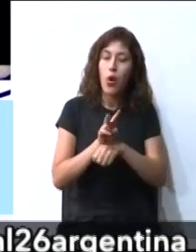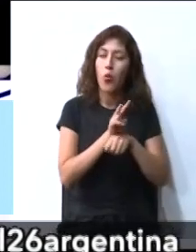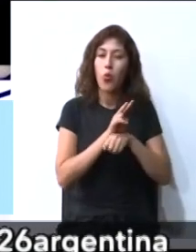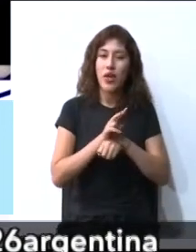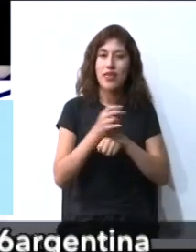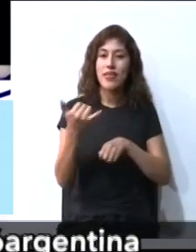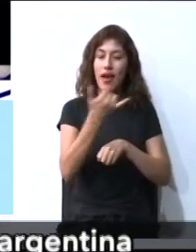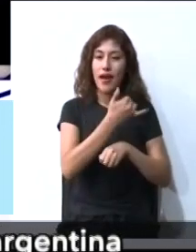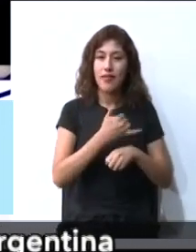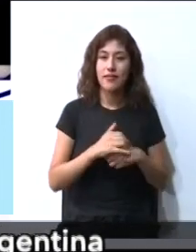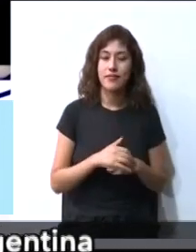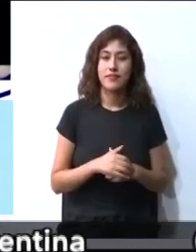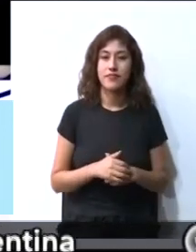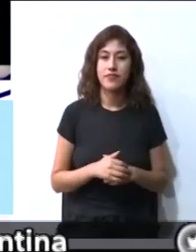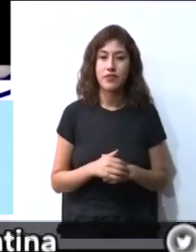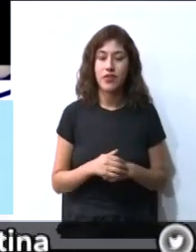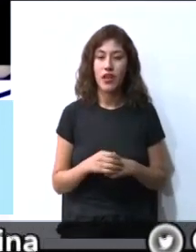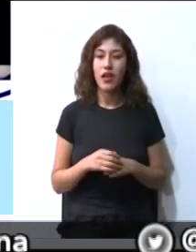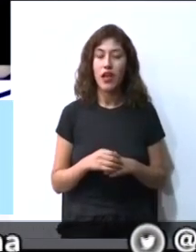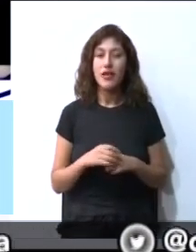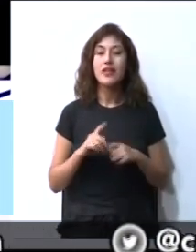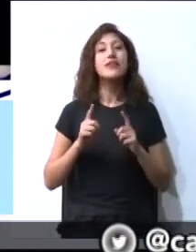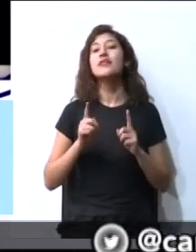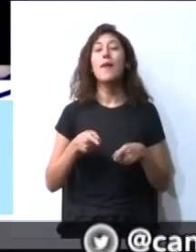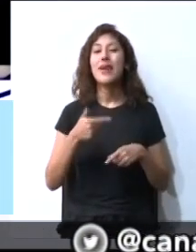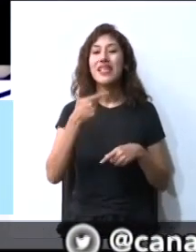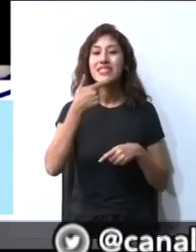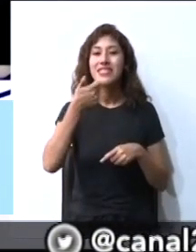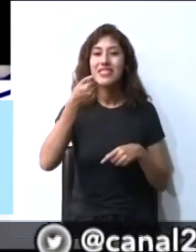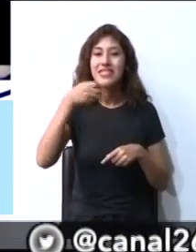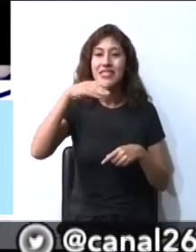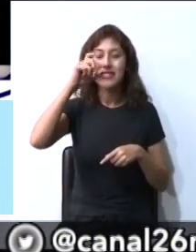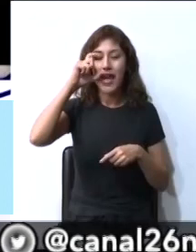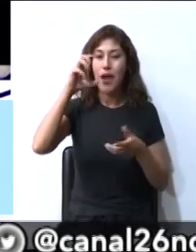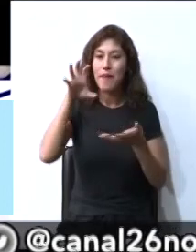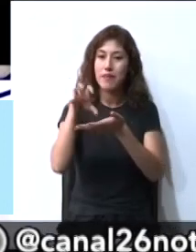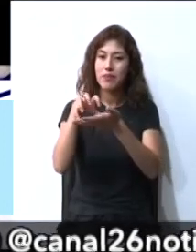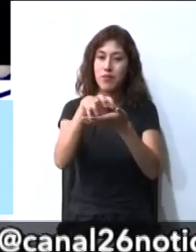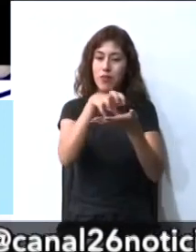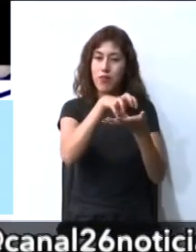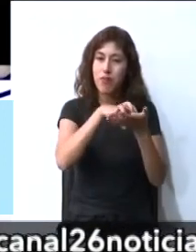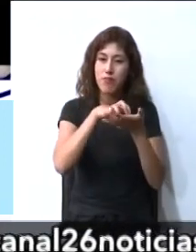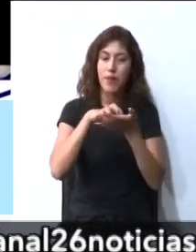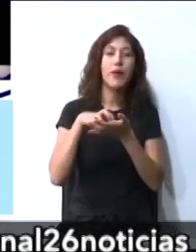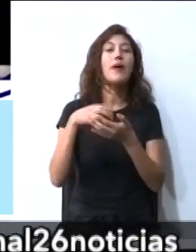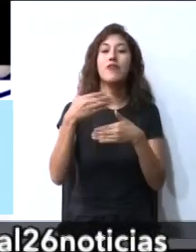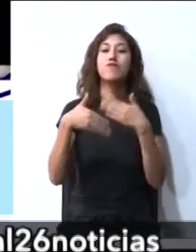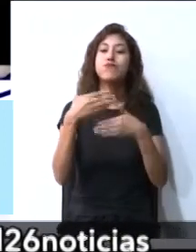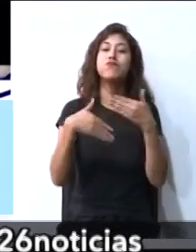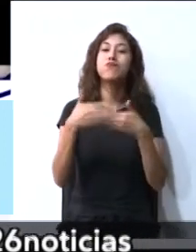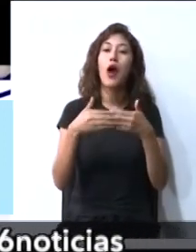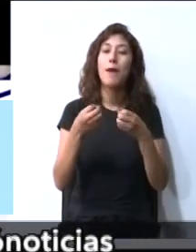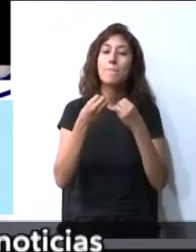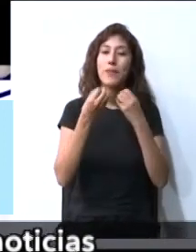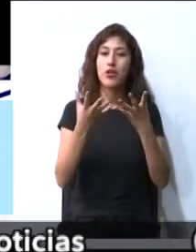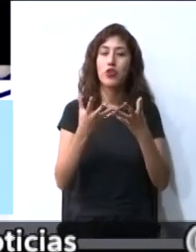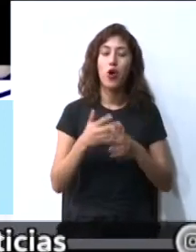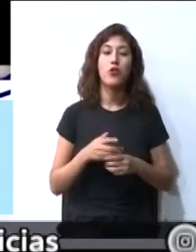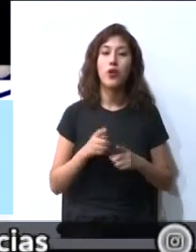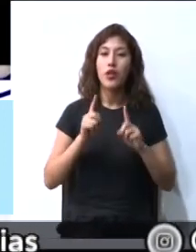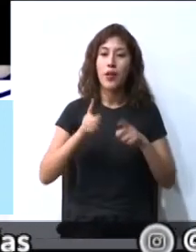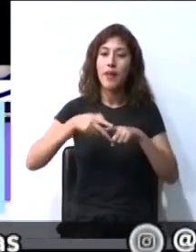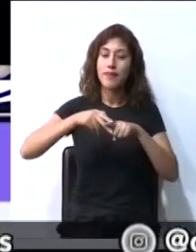familia. Modernizamos el SAME, construyendo la nueva sede de alta tecnología. Llevamos la historia clínica electrónica a todos los CESACs